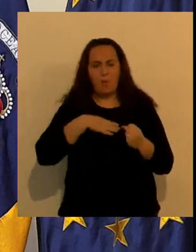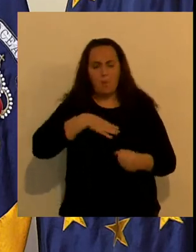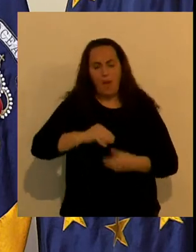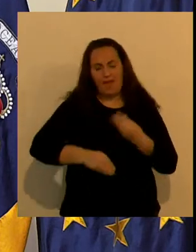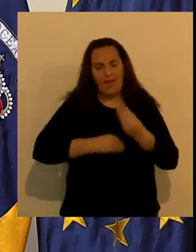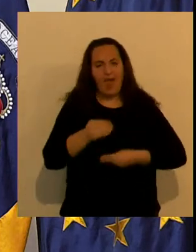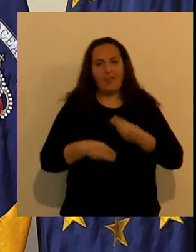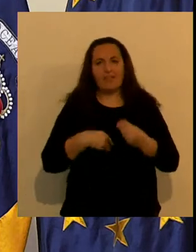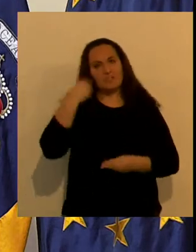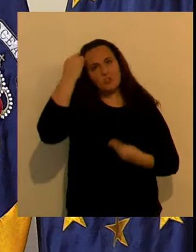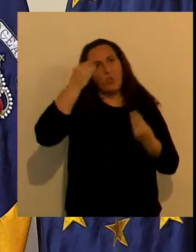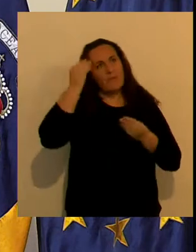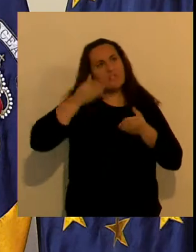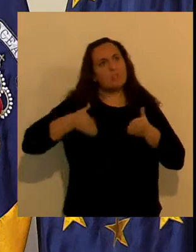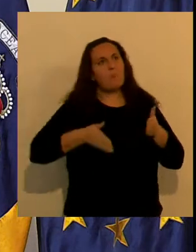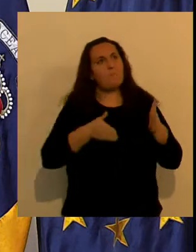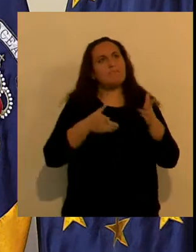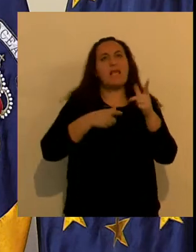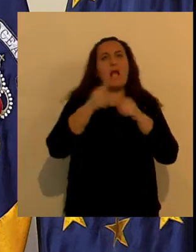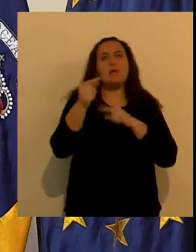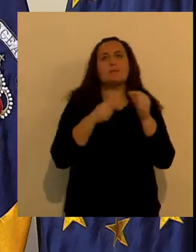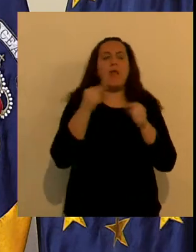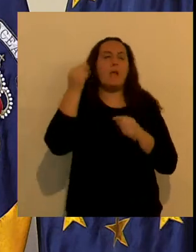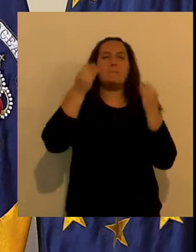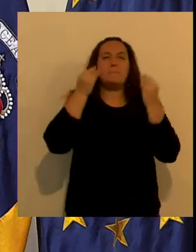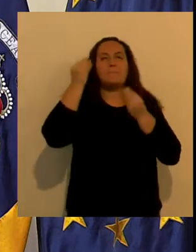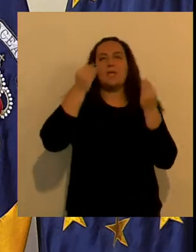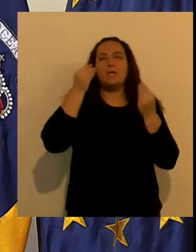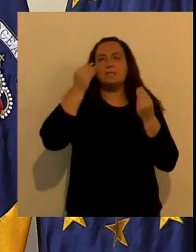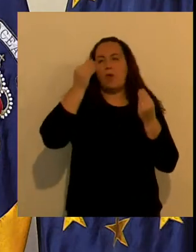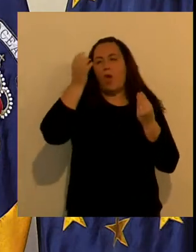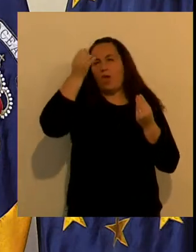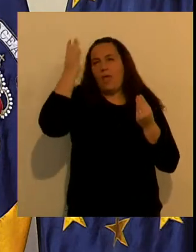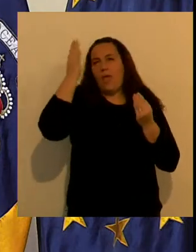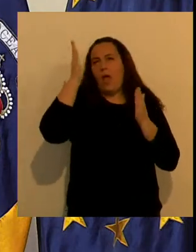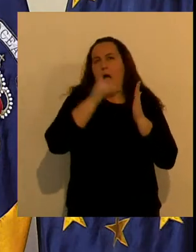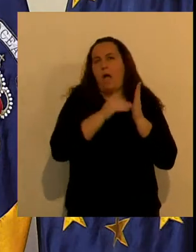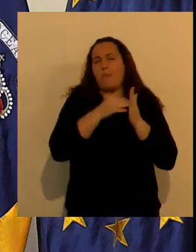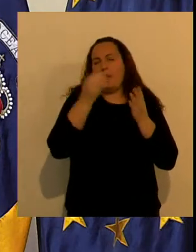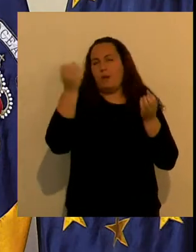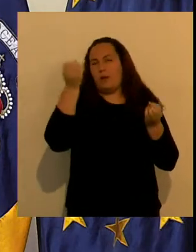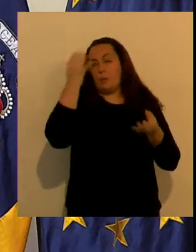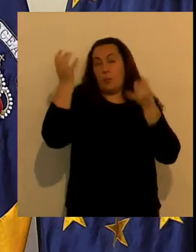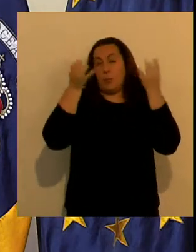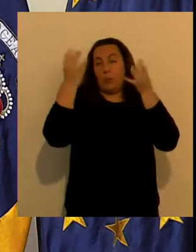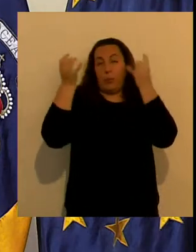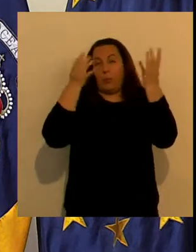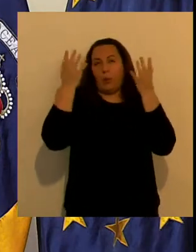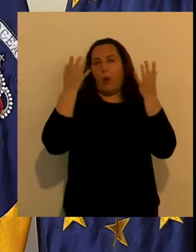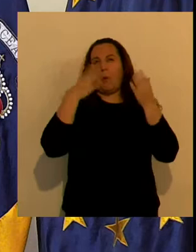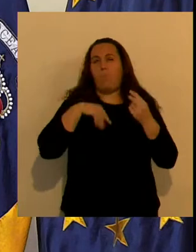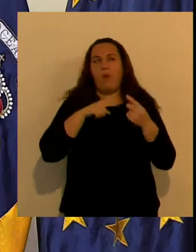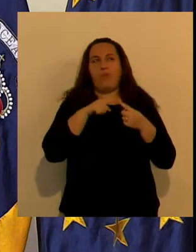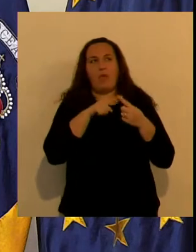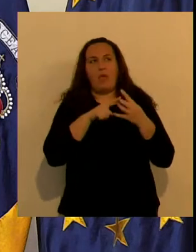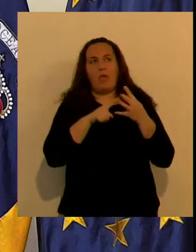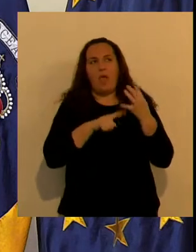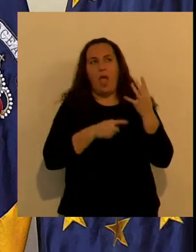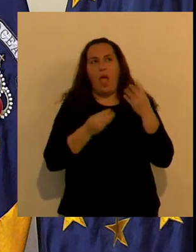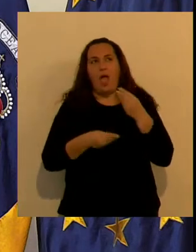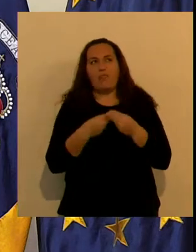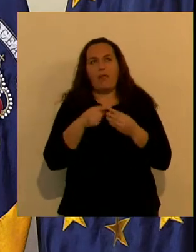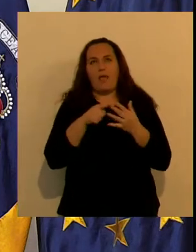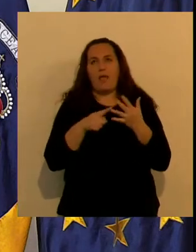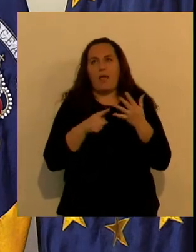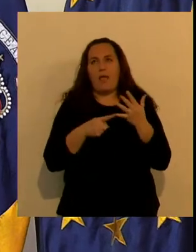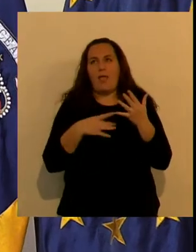yo pienso de paseo de las estrellas, me vienen miles de ideas. Enseguida, se puede hacer esto, se puede hacer eso, hay que hacer eso, hay